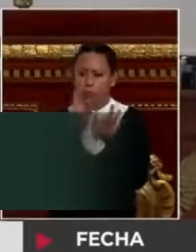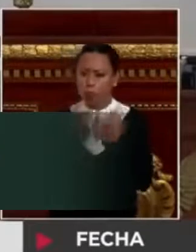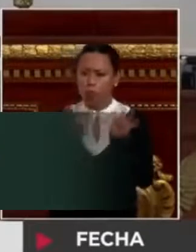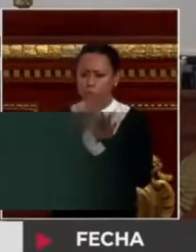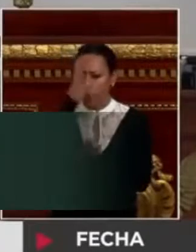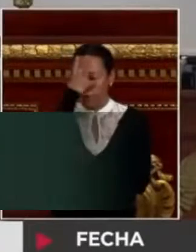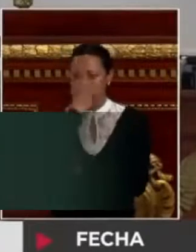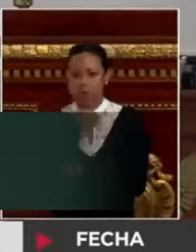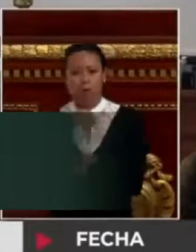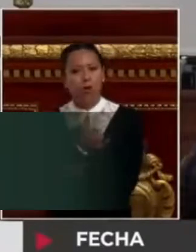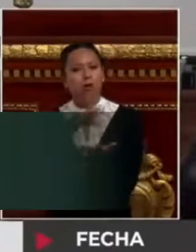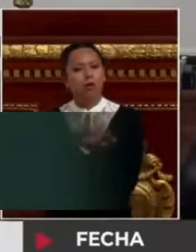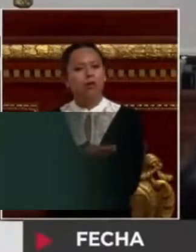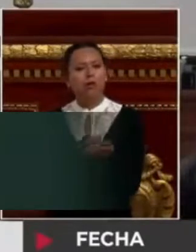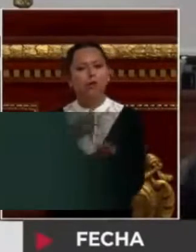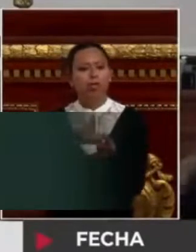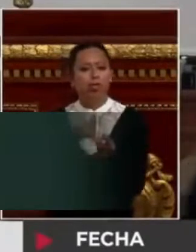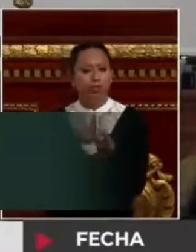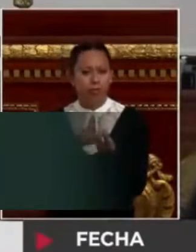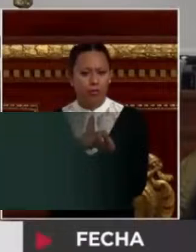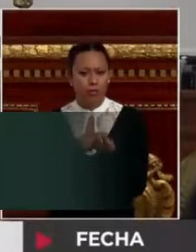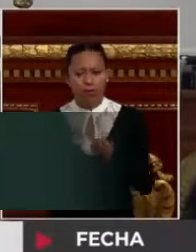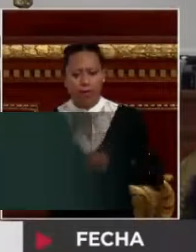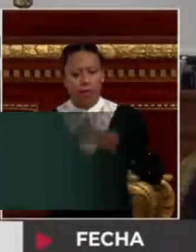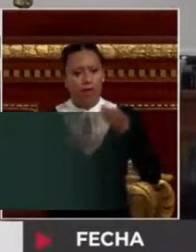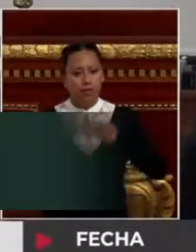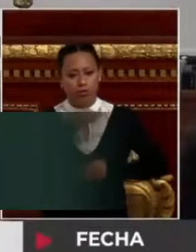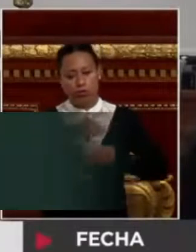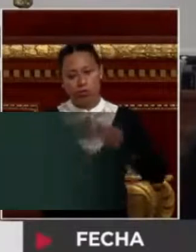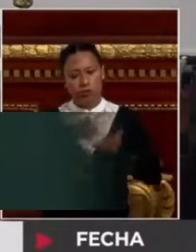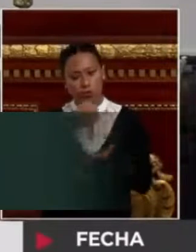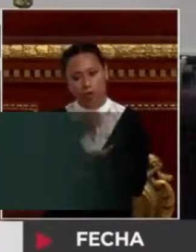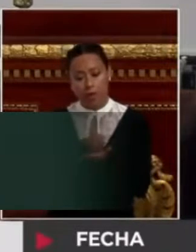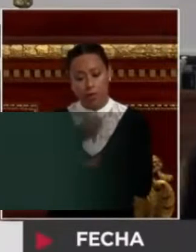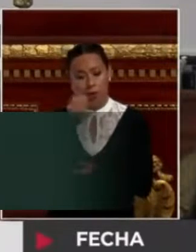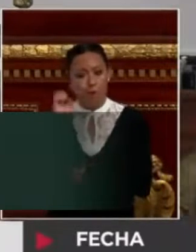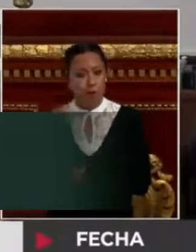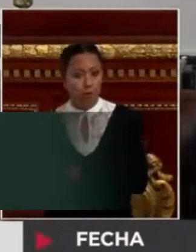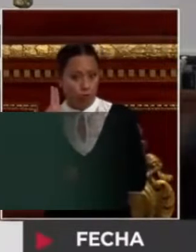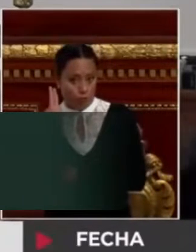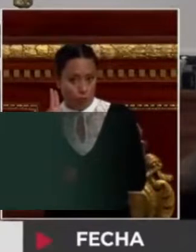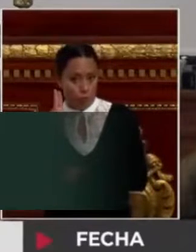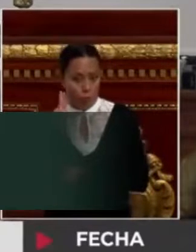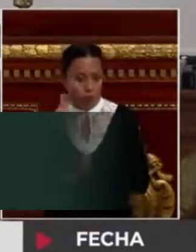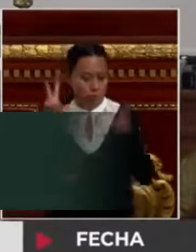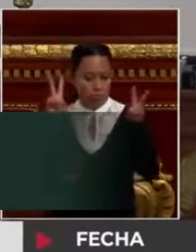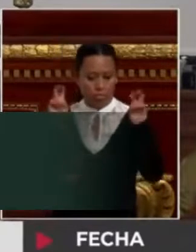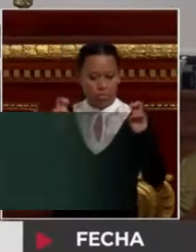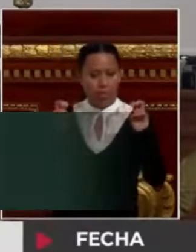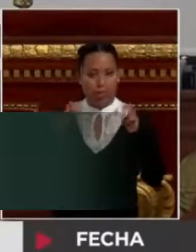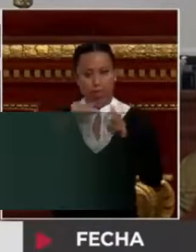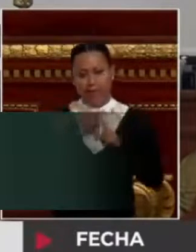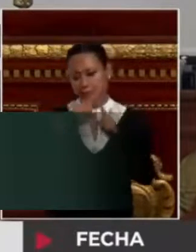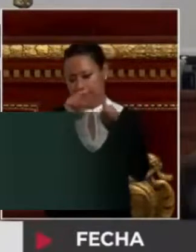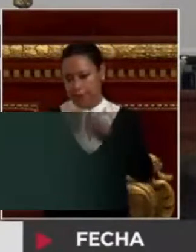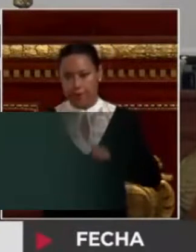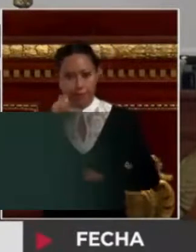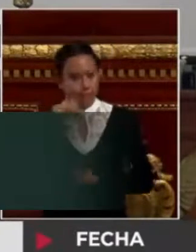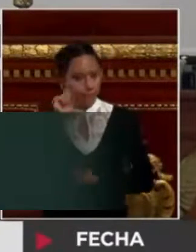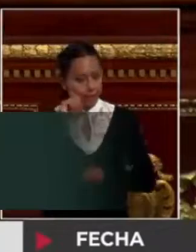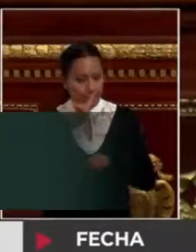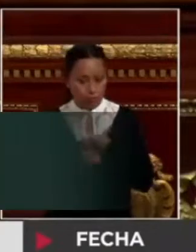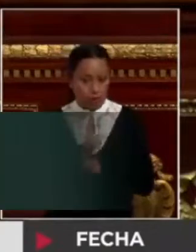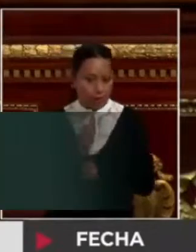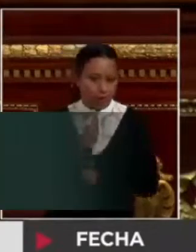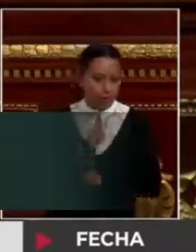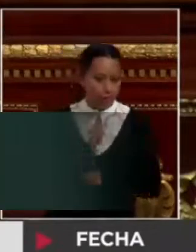La diputada Ana Francis López Baigén Patiño propuso al Pleno del Congreso capitalino solicitar a la Autoridad Educativa Federal y a la Secretaría de